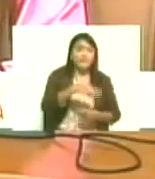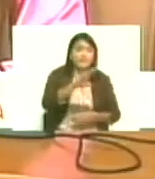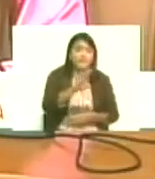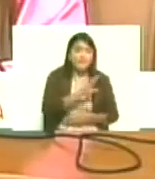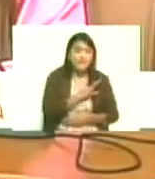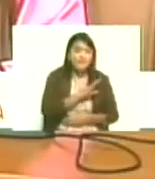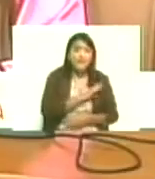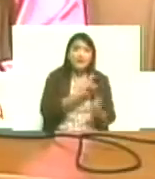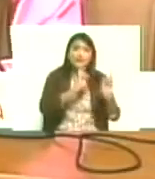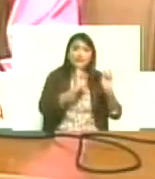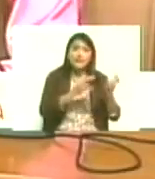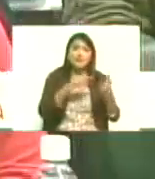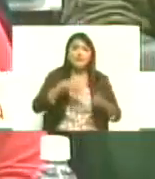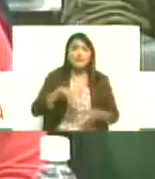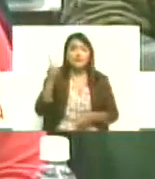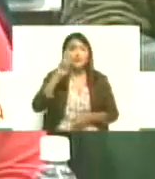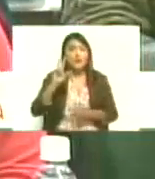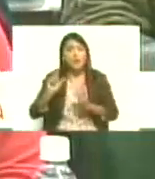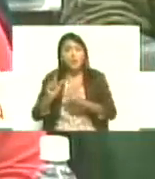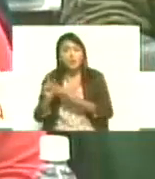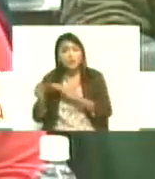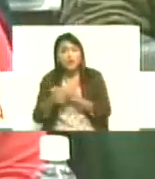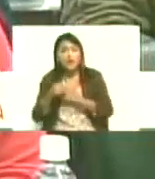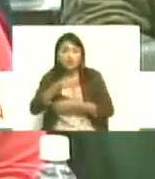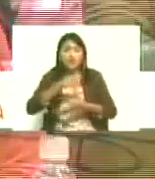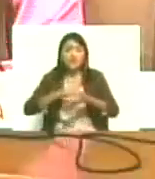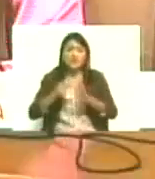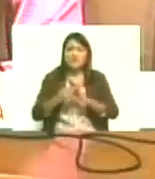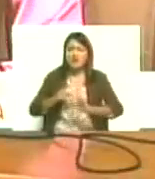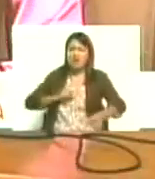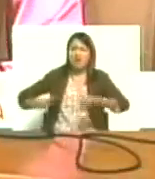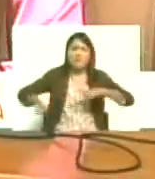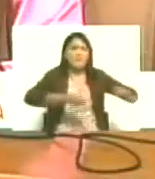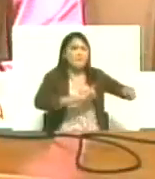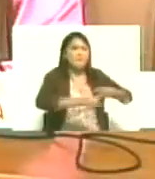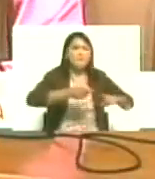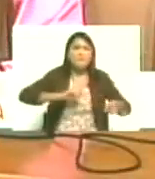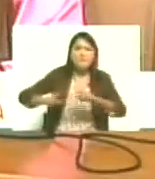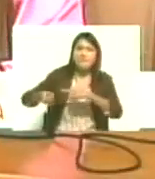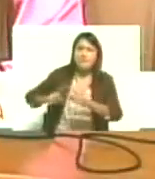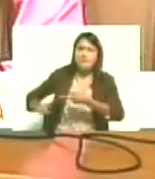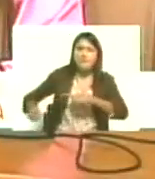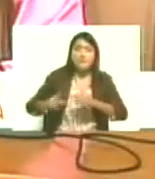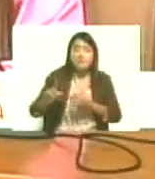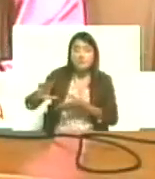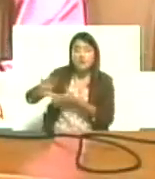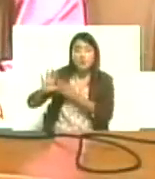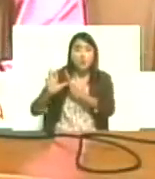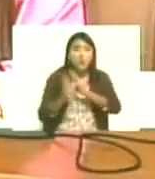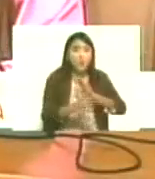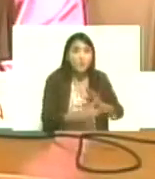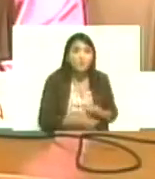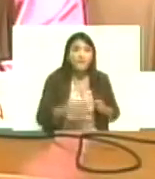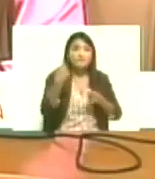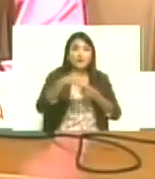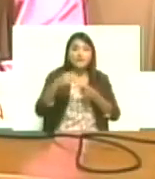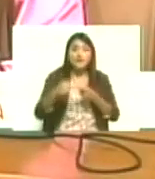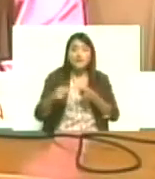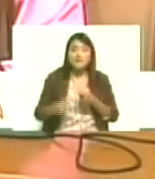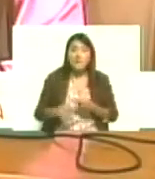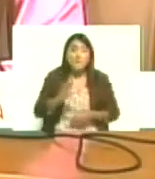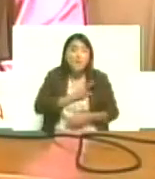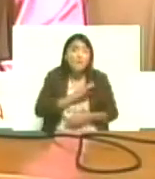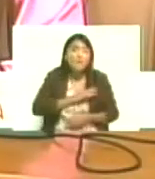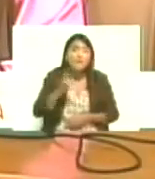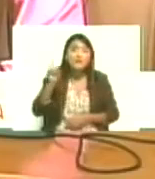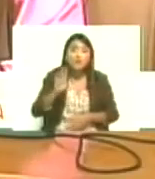inaceptable que devela el interés imperial de apropiarse ilegalmente de los recursos que se encuentran en el territorio